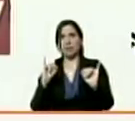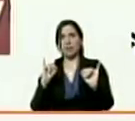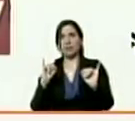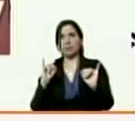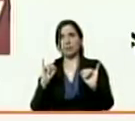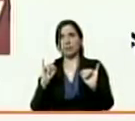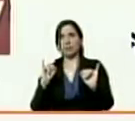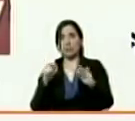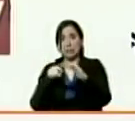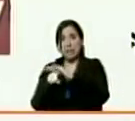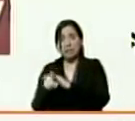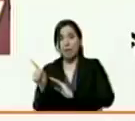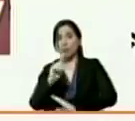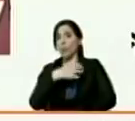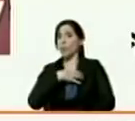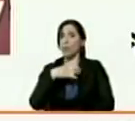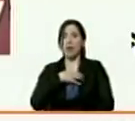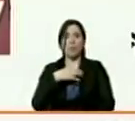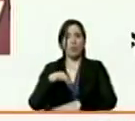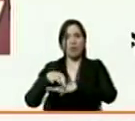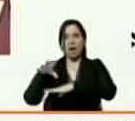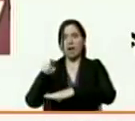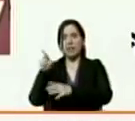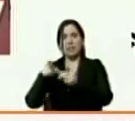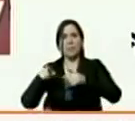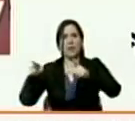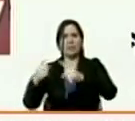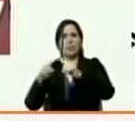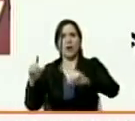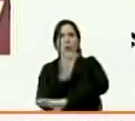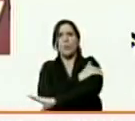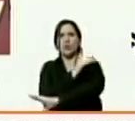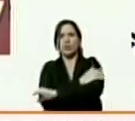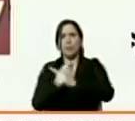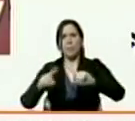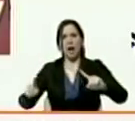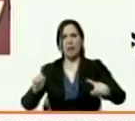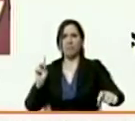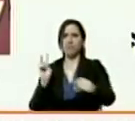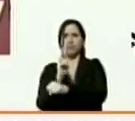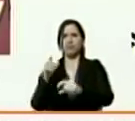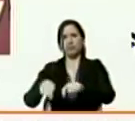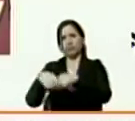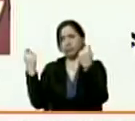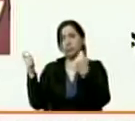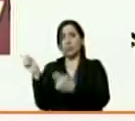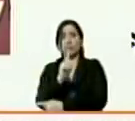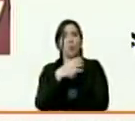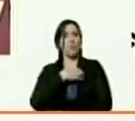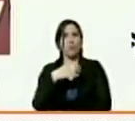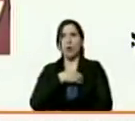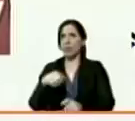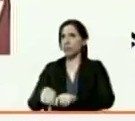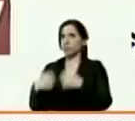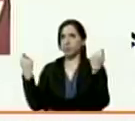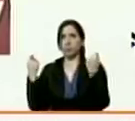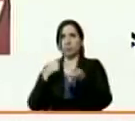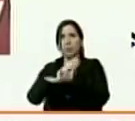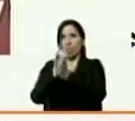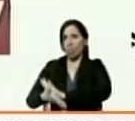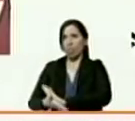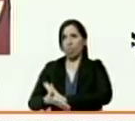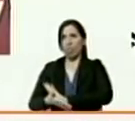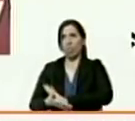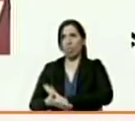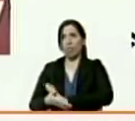No podemos dejarle ese espacio a la oposición para que lo destruya. No lo van a destruir. Le